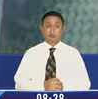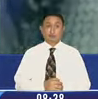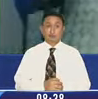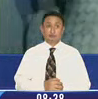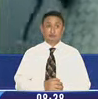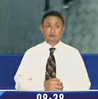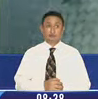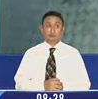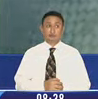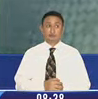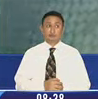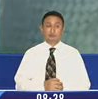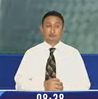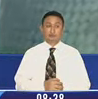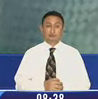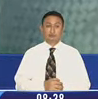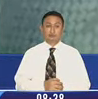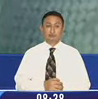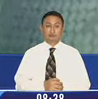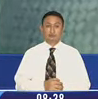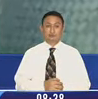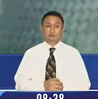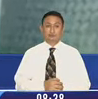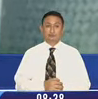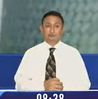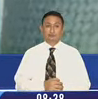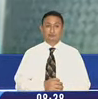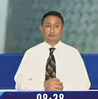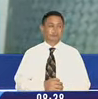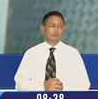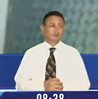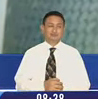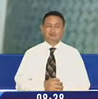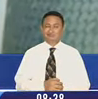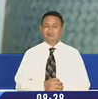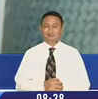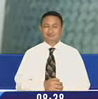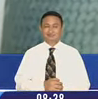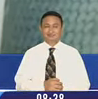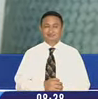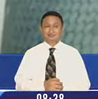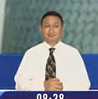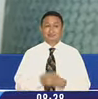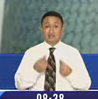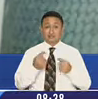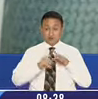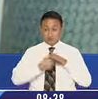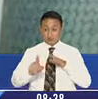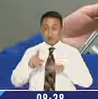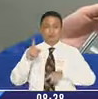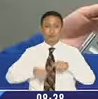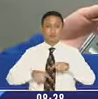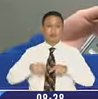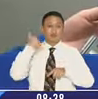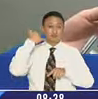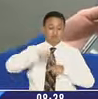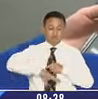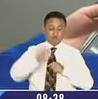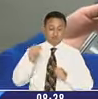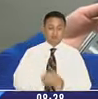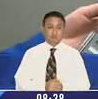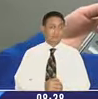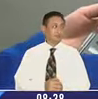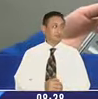motocicleta. No le dieron tiempo a nada. Cuando quiso reaccionar y huir, le arrancaron su teléfono celular. Del retén creo